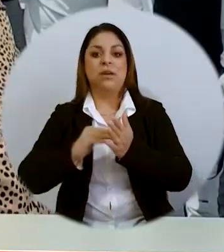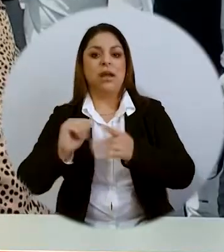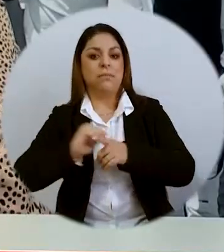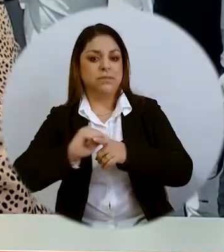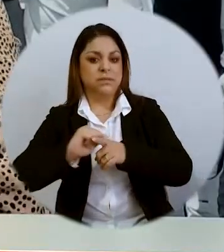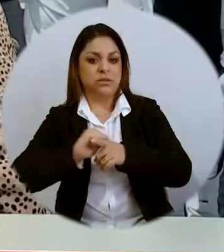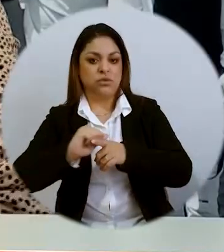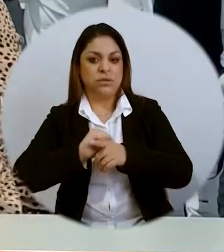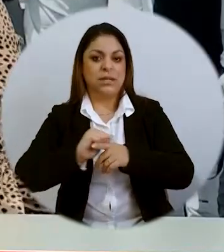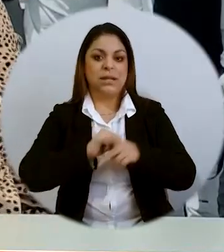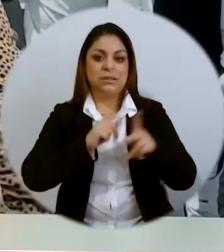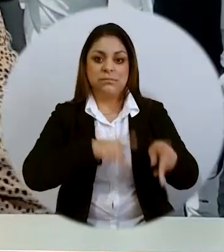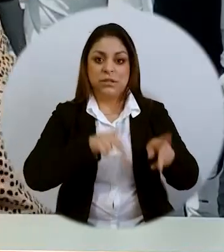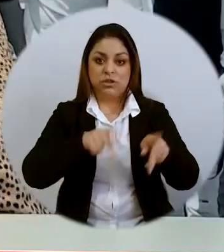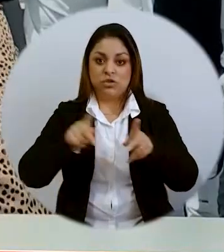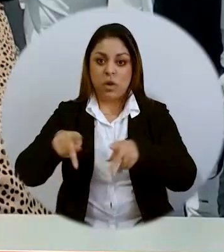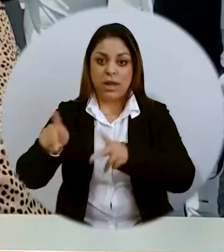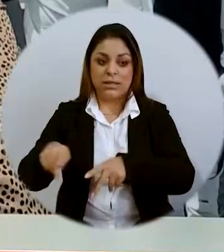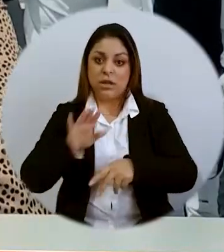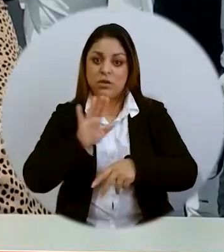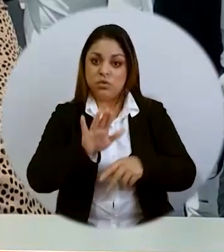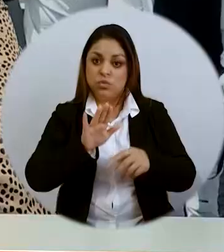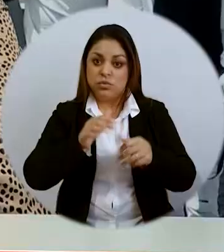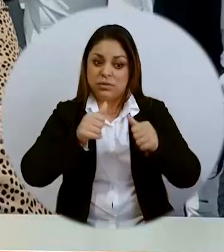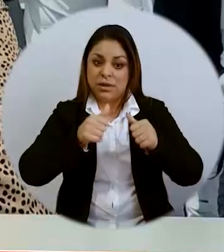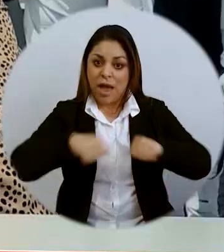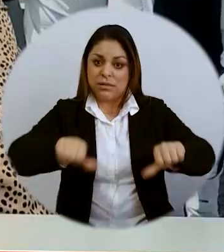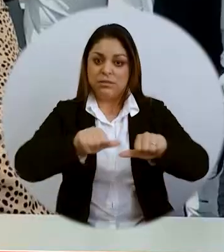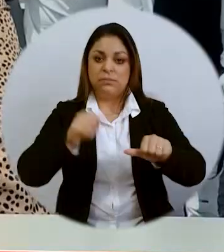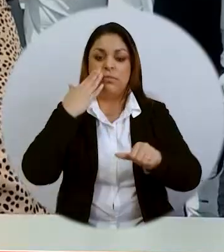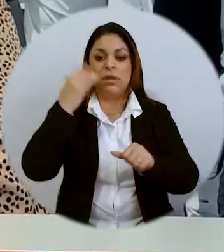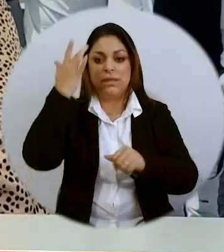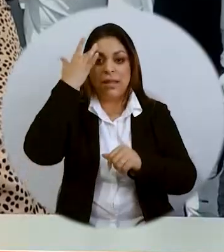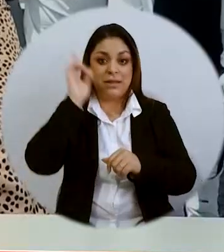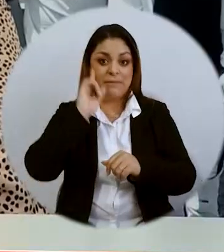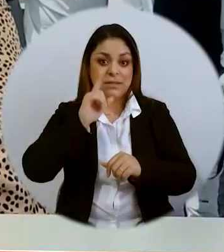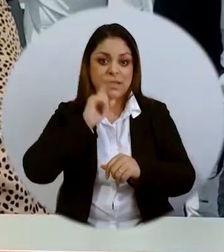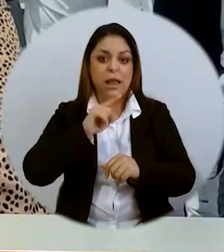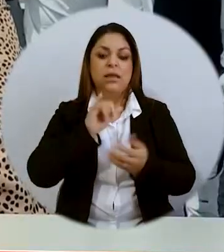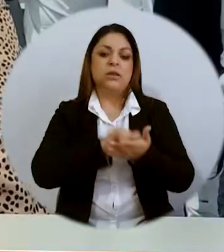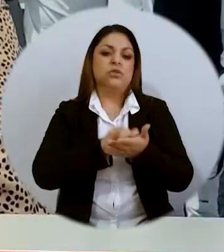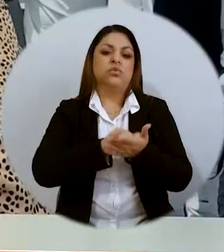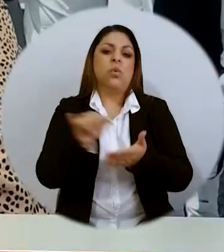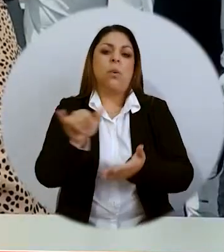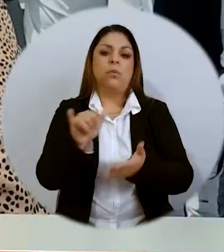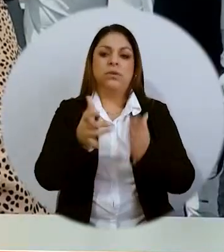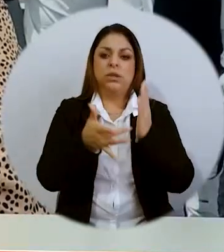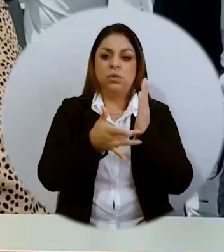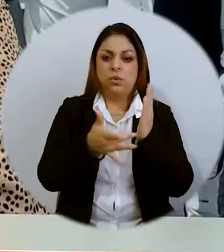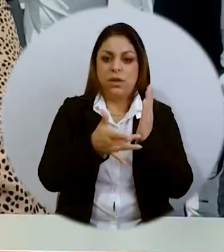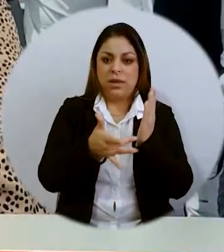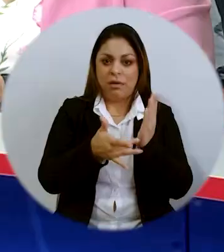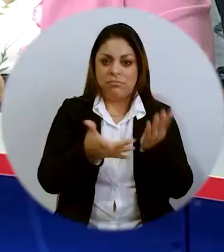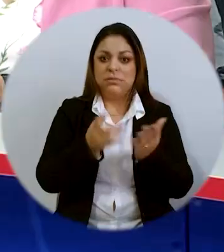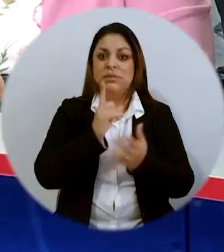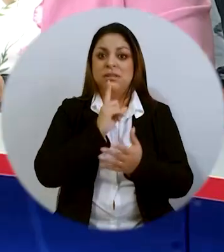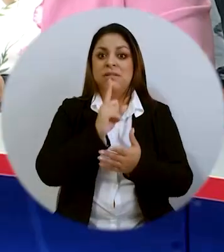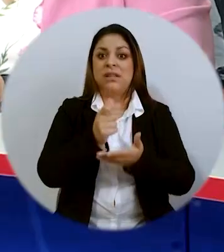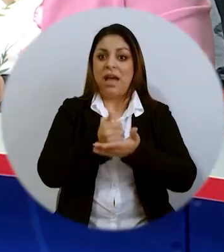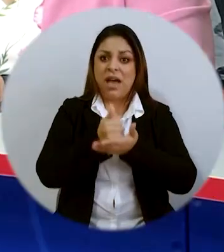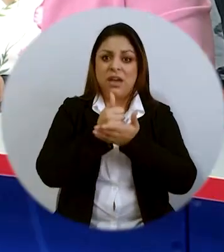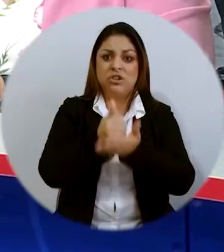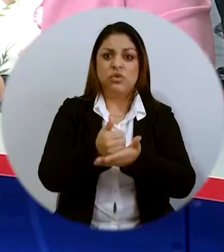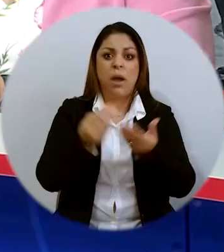de recapacitación, ¿verdad? De las personas en sus áreas, porque la inteligencia artificial es una tecnología